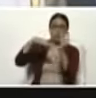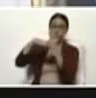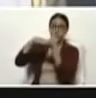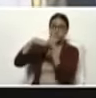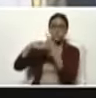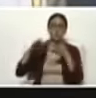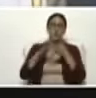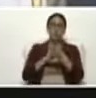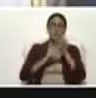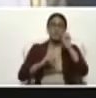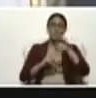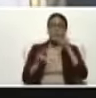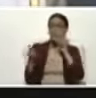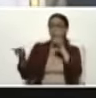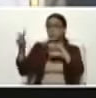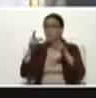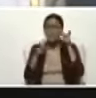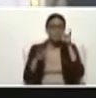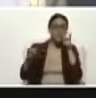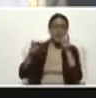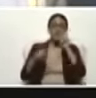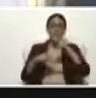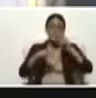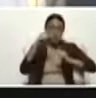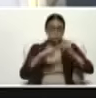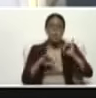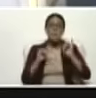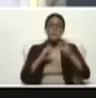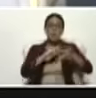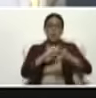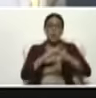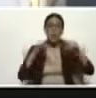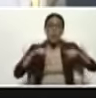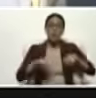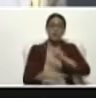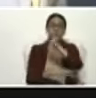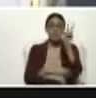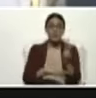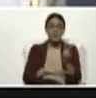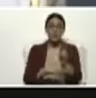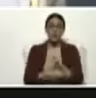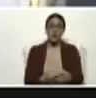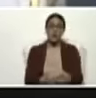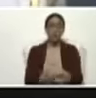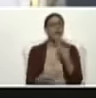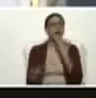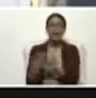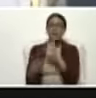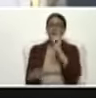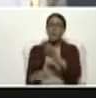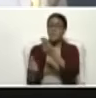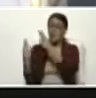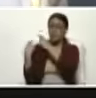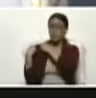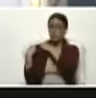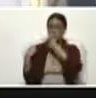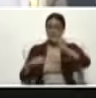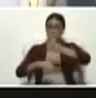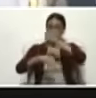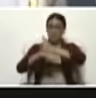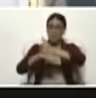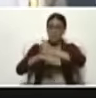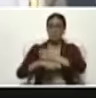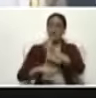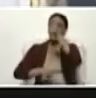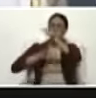sido creados con ingeniería nacional, gracias a nuestros oficiales, a nuestros científicos,